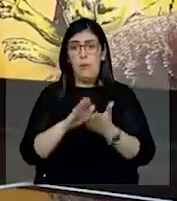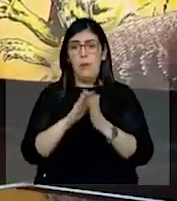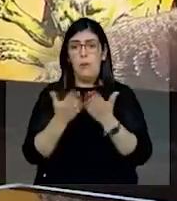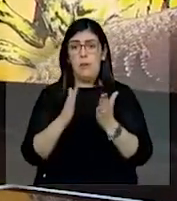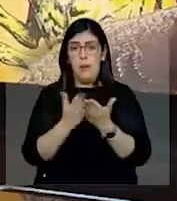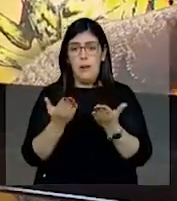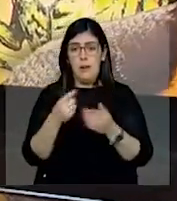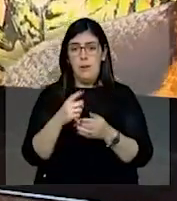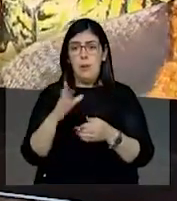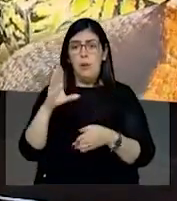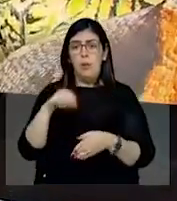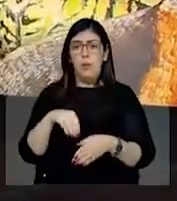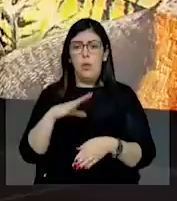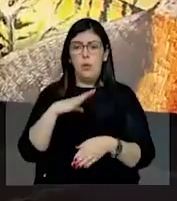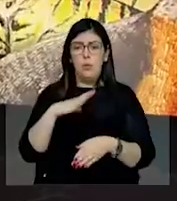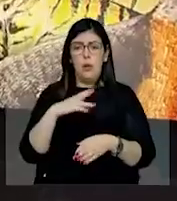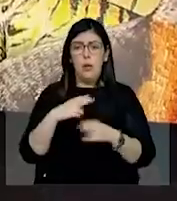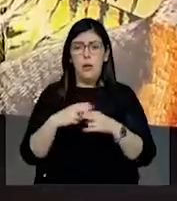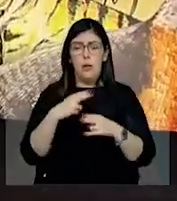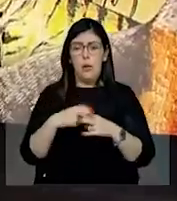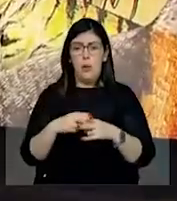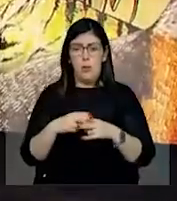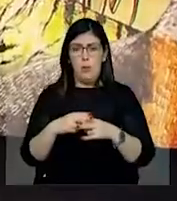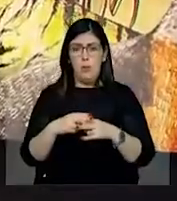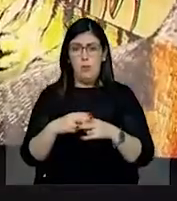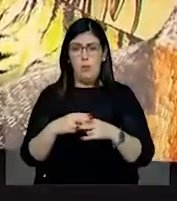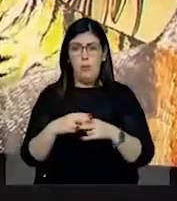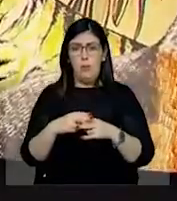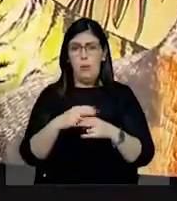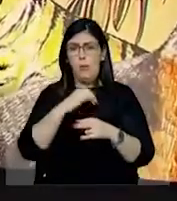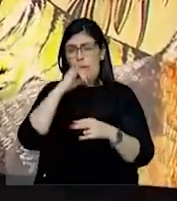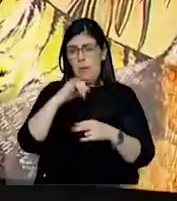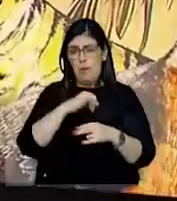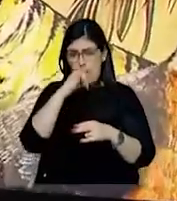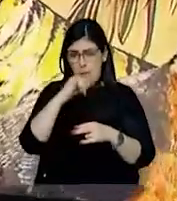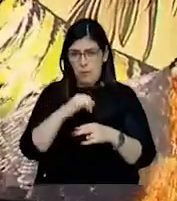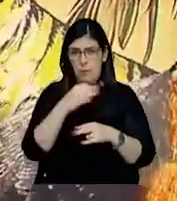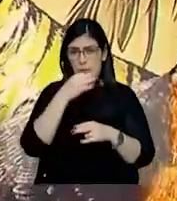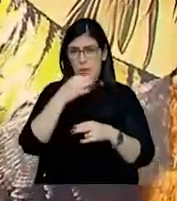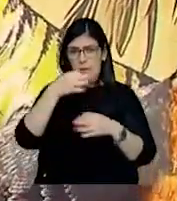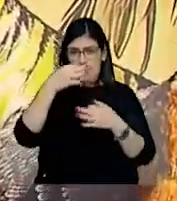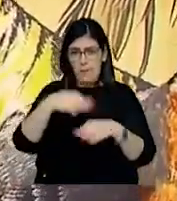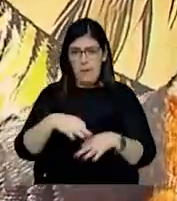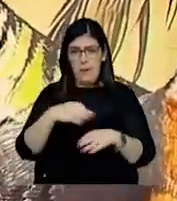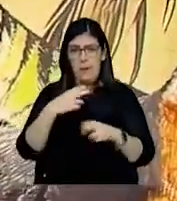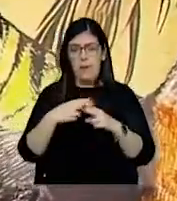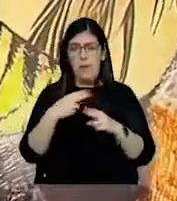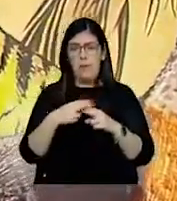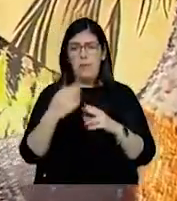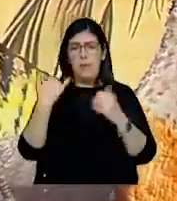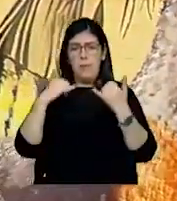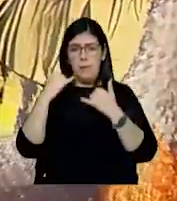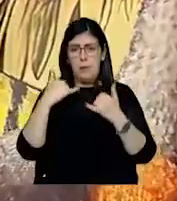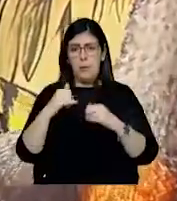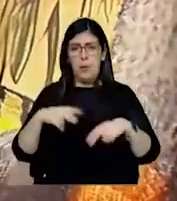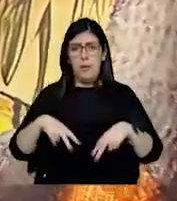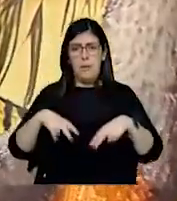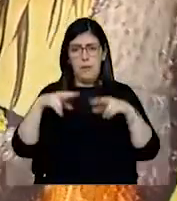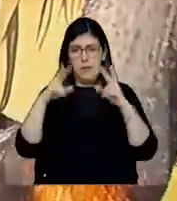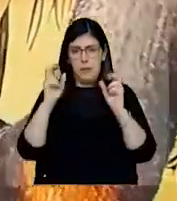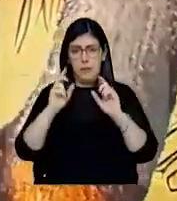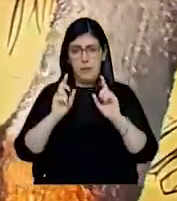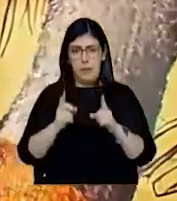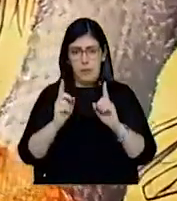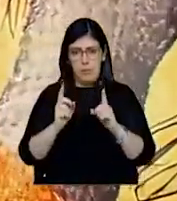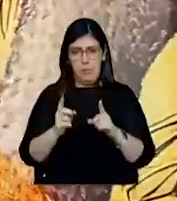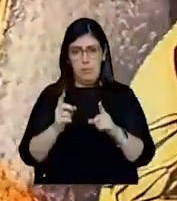donde están todos los nombres perfectamente descritos, donde se recoge toda la información y las investigaciones